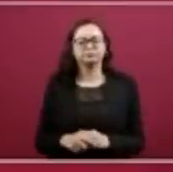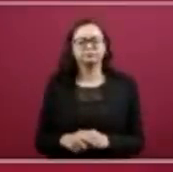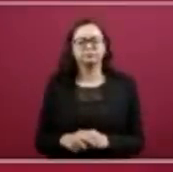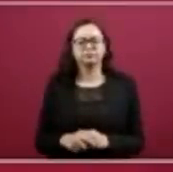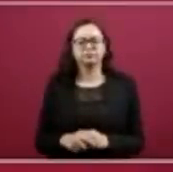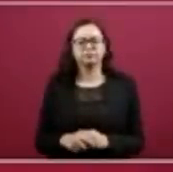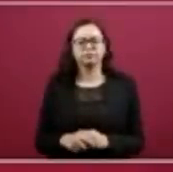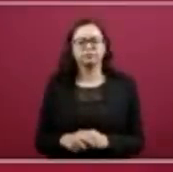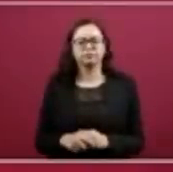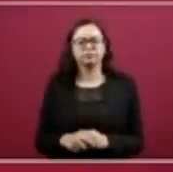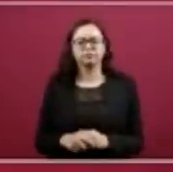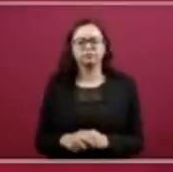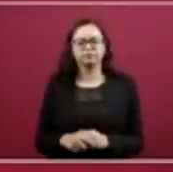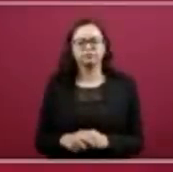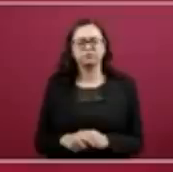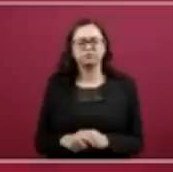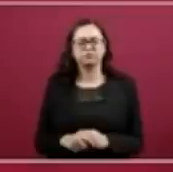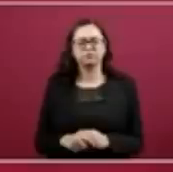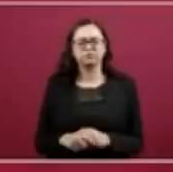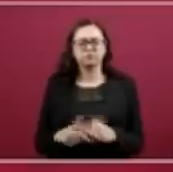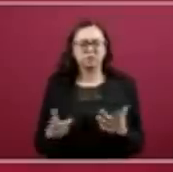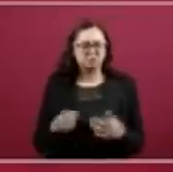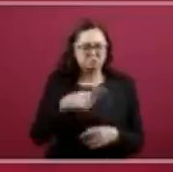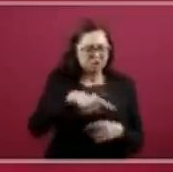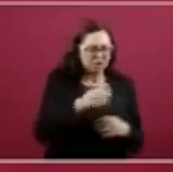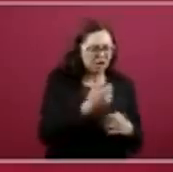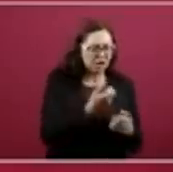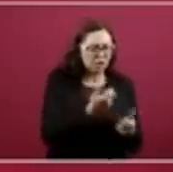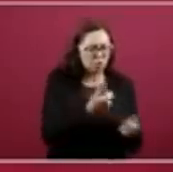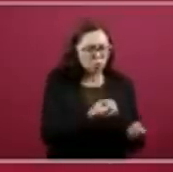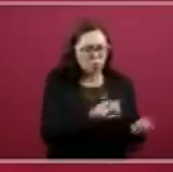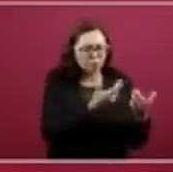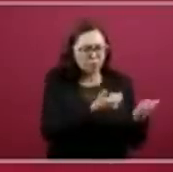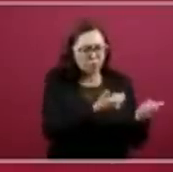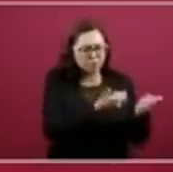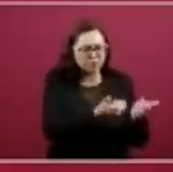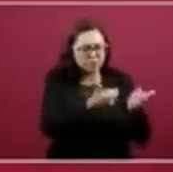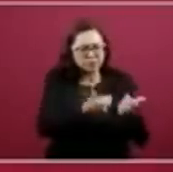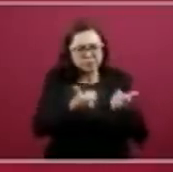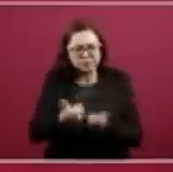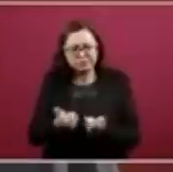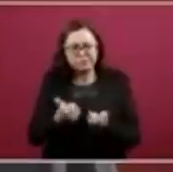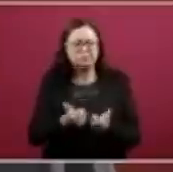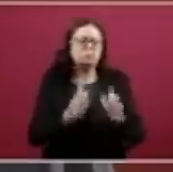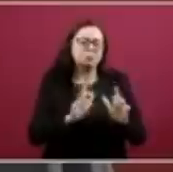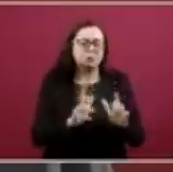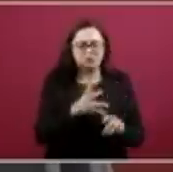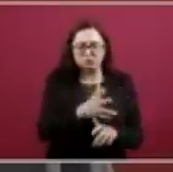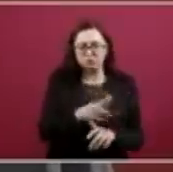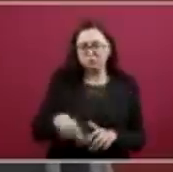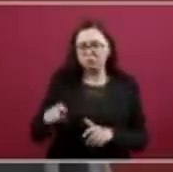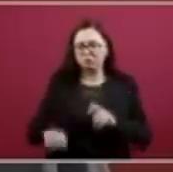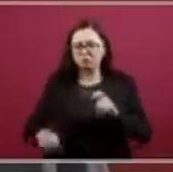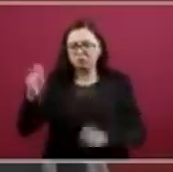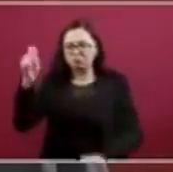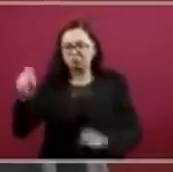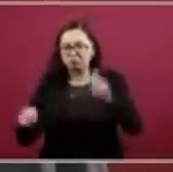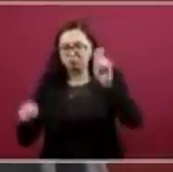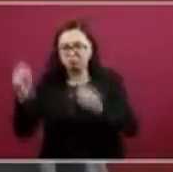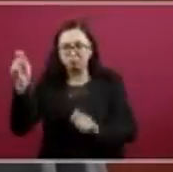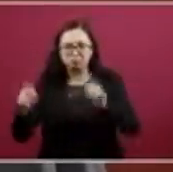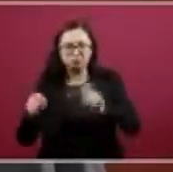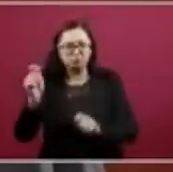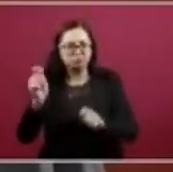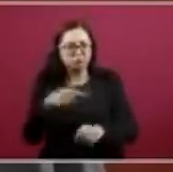lo evaluado en lo económico y fue un éxito y se obtuvieron más